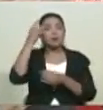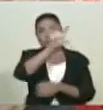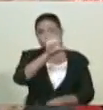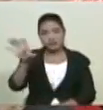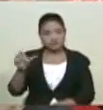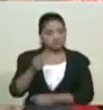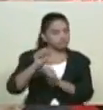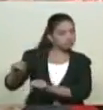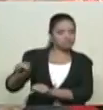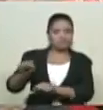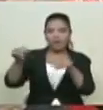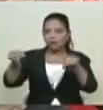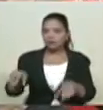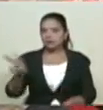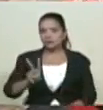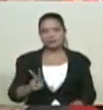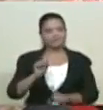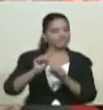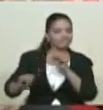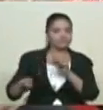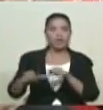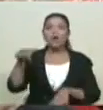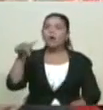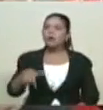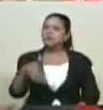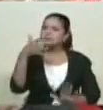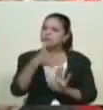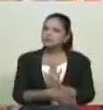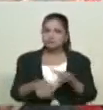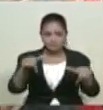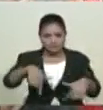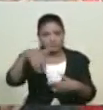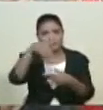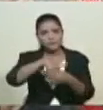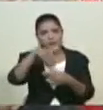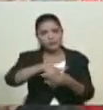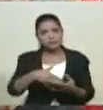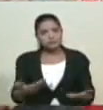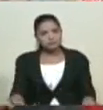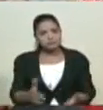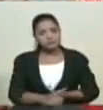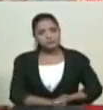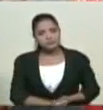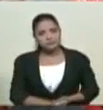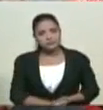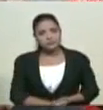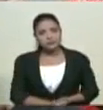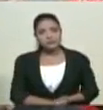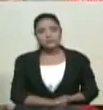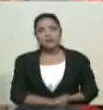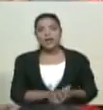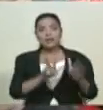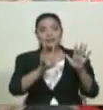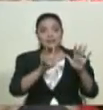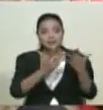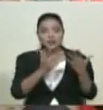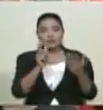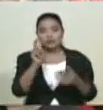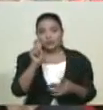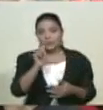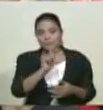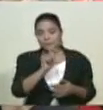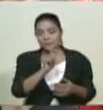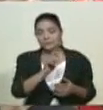en nuestro territorio bajo ninguna forma. Mira, hoy, lo de hoy, estas elecciones, imagínate tú, 18 meses, ¿desde cuándo?